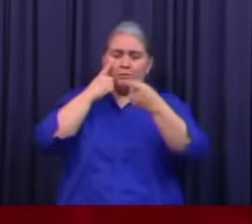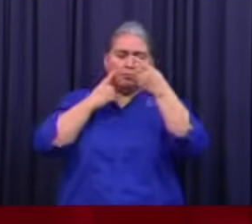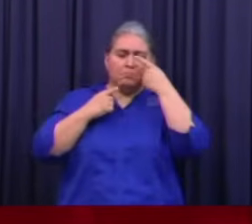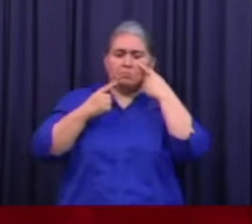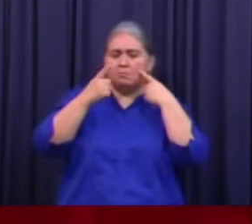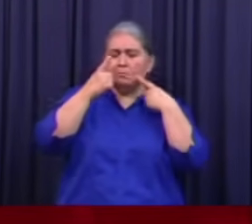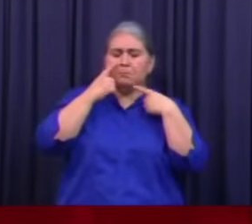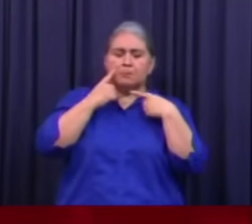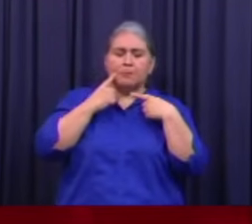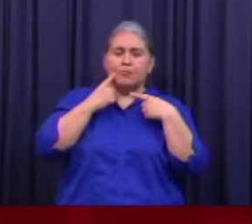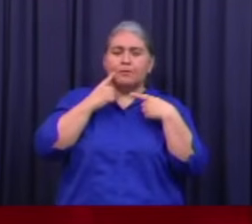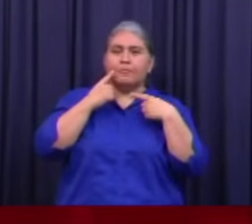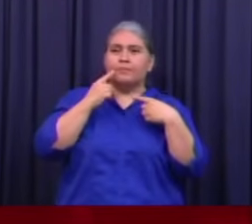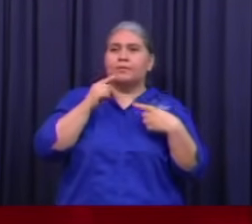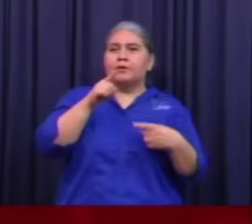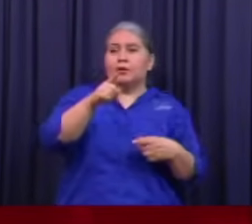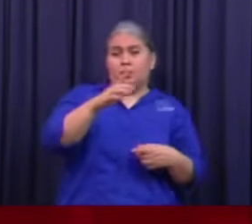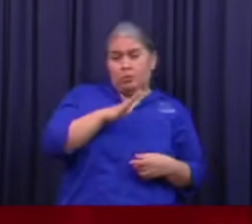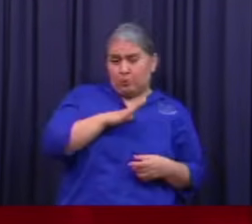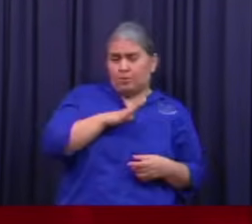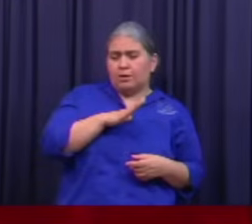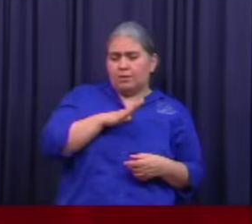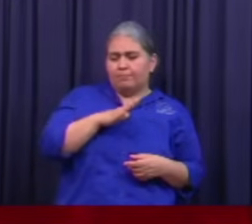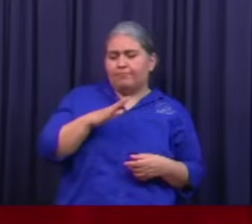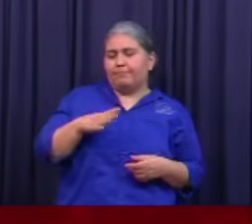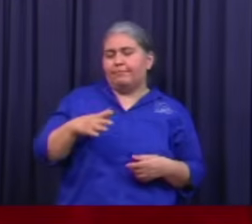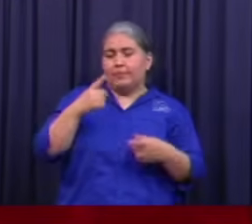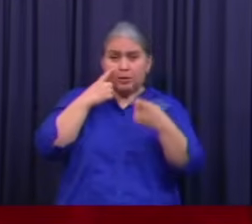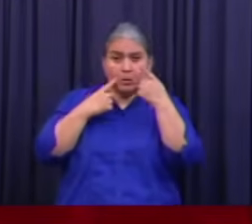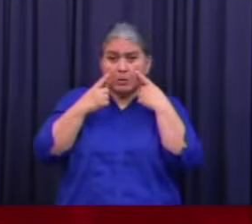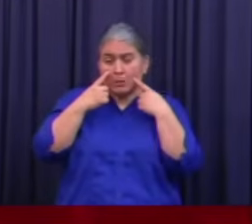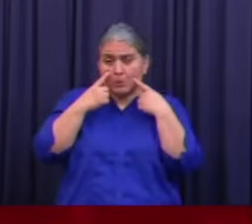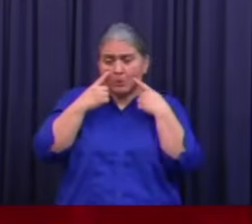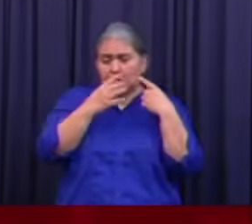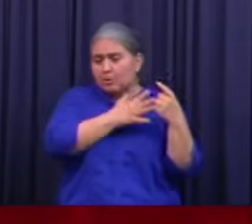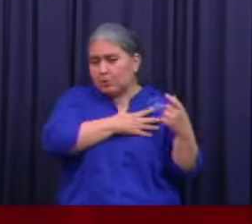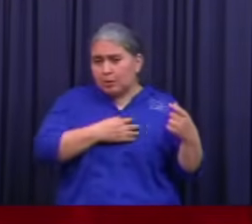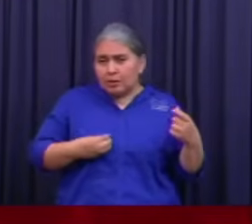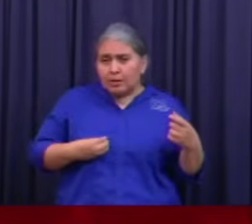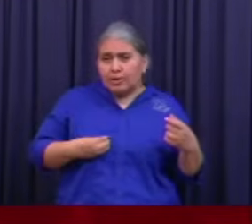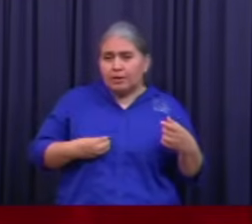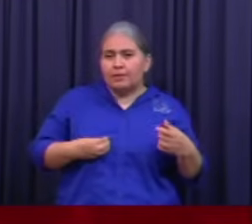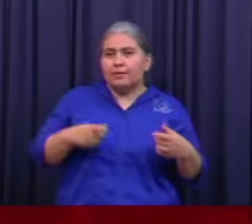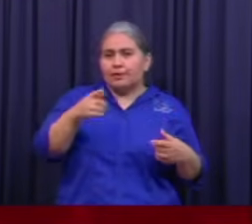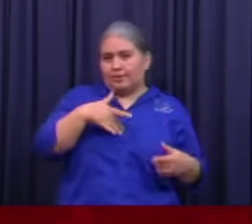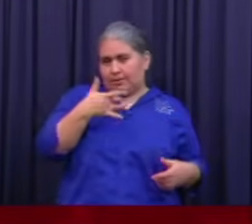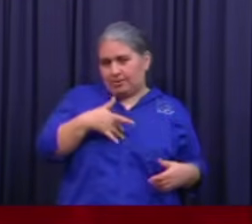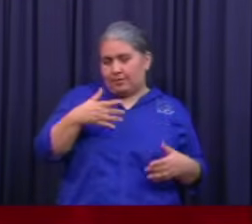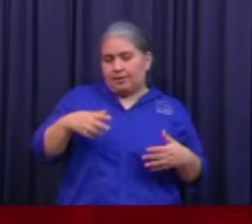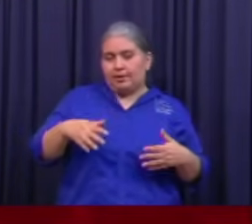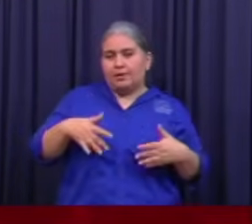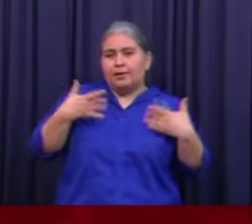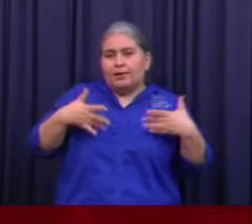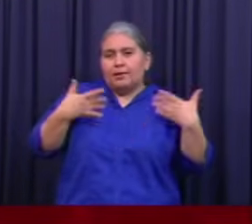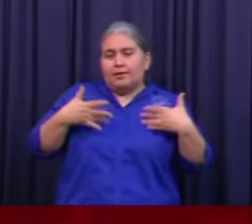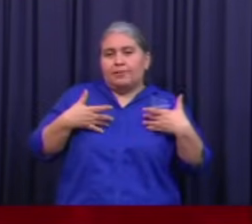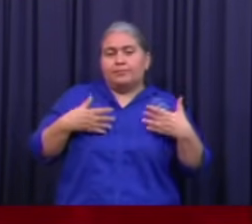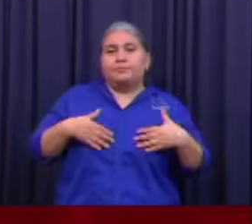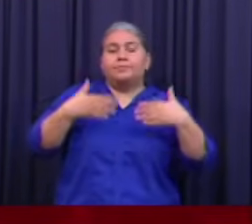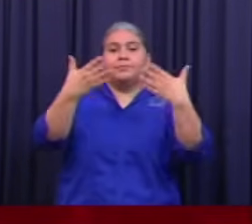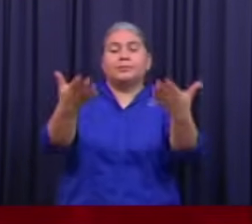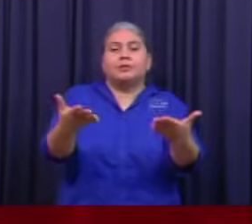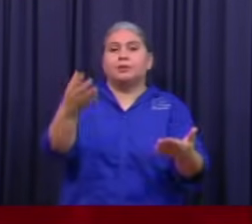tu vida dándoles hermosura en lugar de ceniza